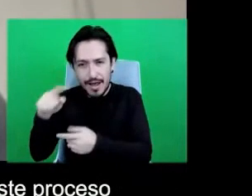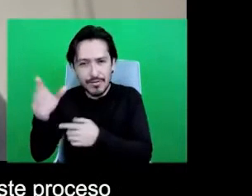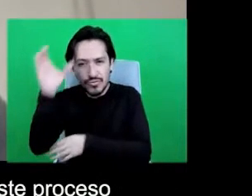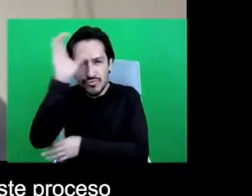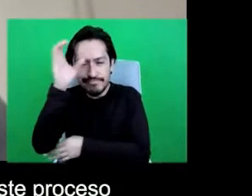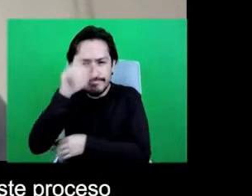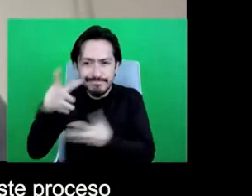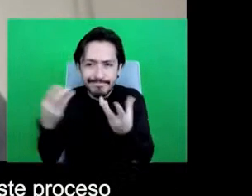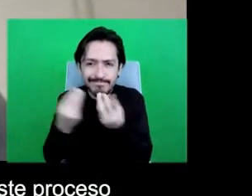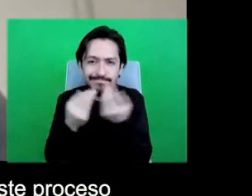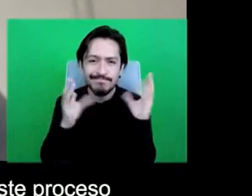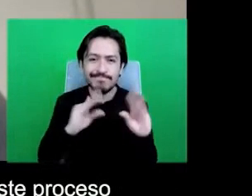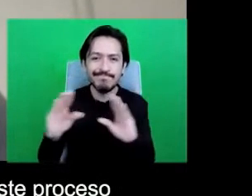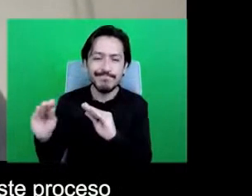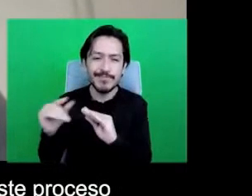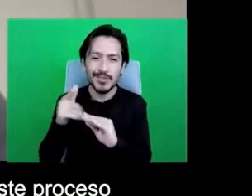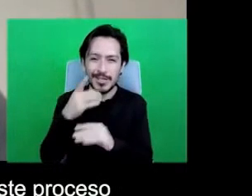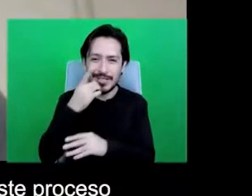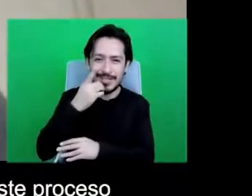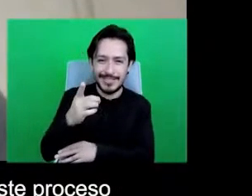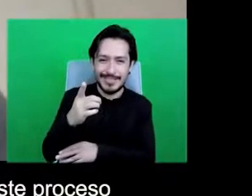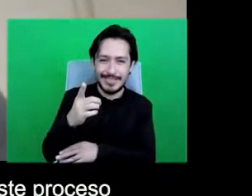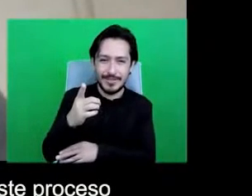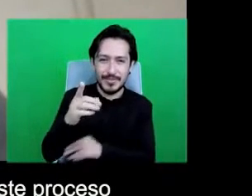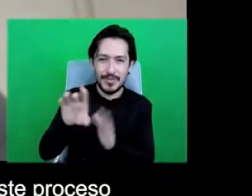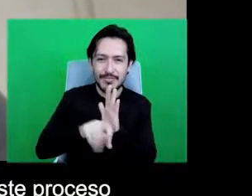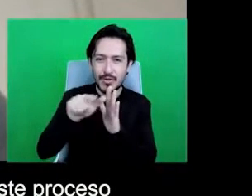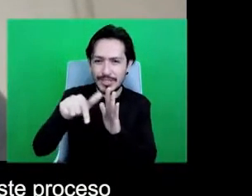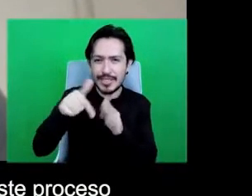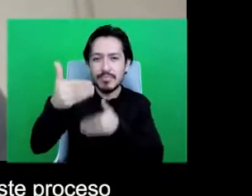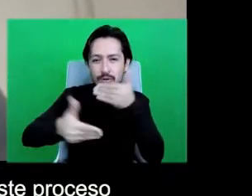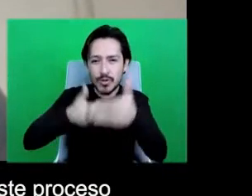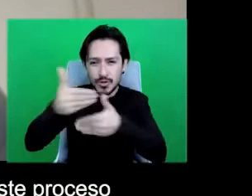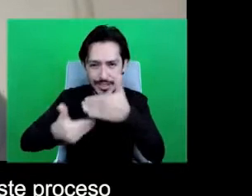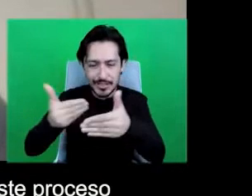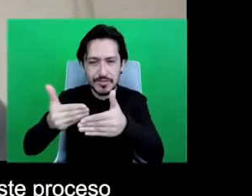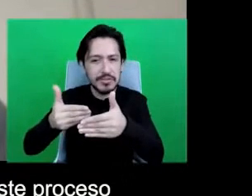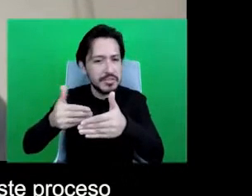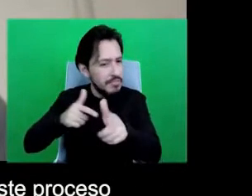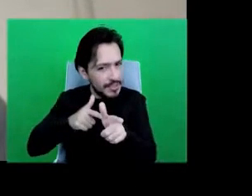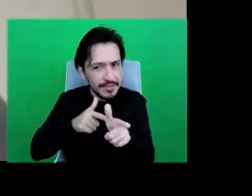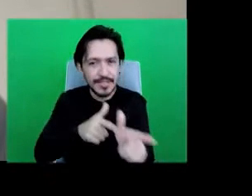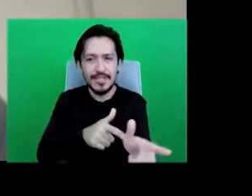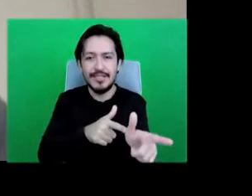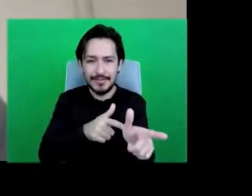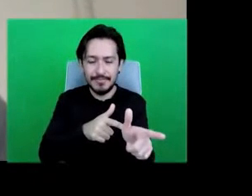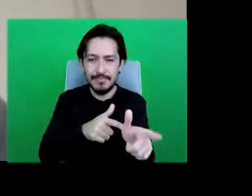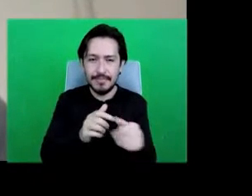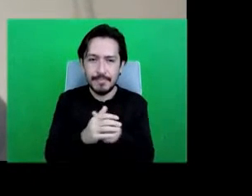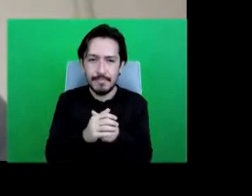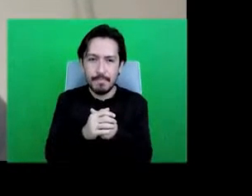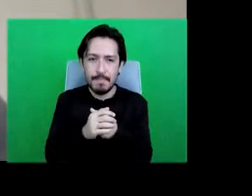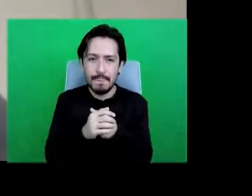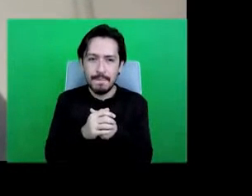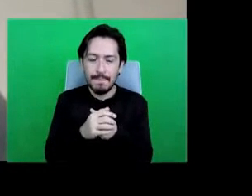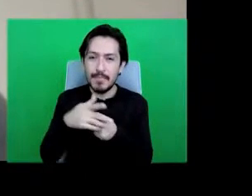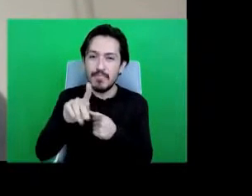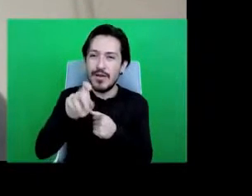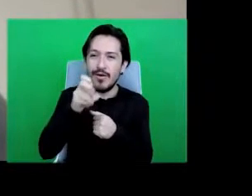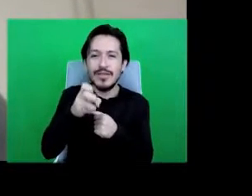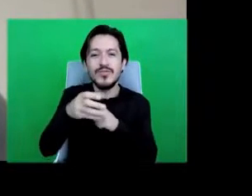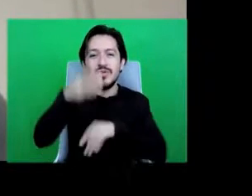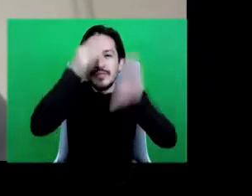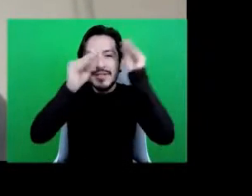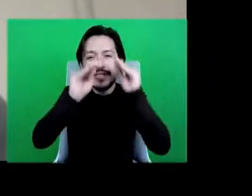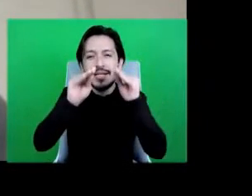página web o en este proceso que va a continuar, ¿no? Que es un proceso vivo, sino que al final de cuentas quedan plasmados dentro de nosotros. ¿Tú con